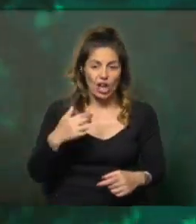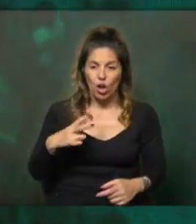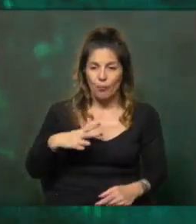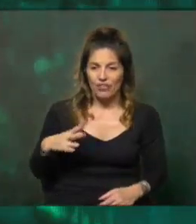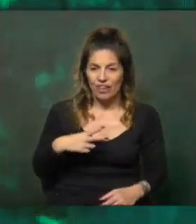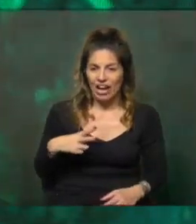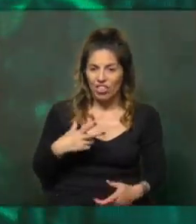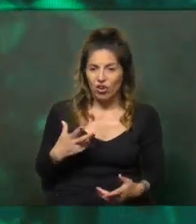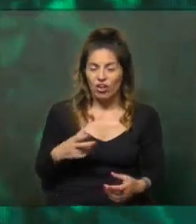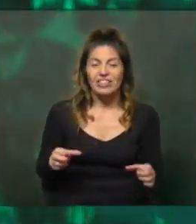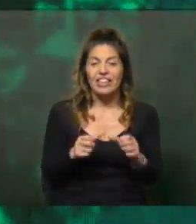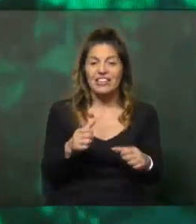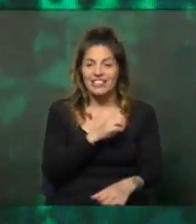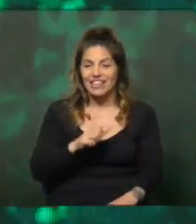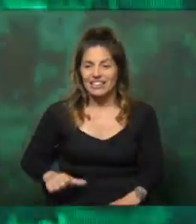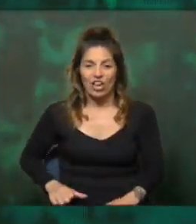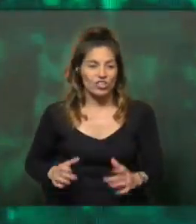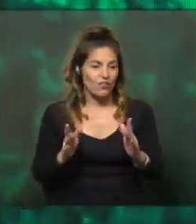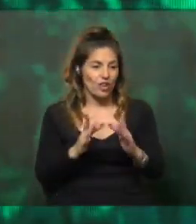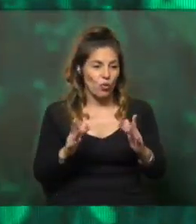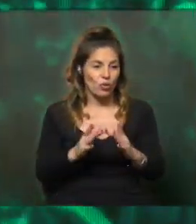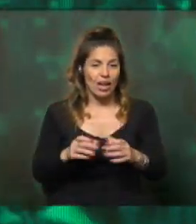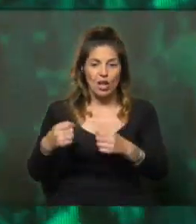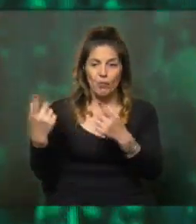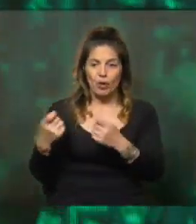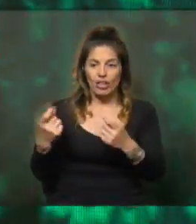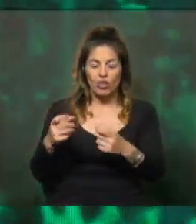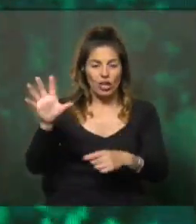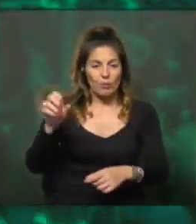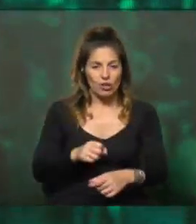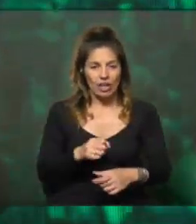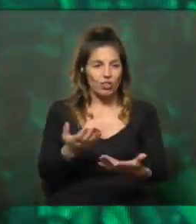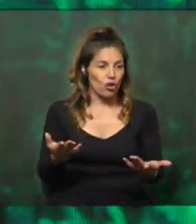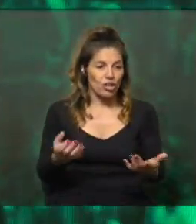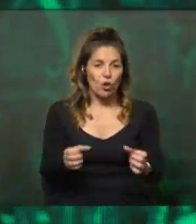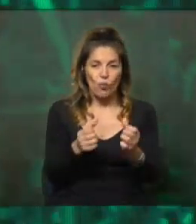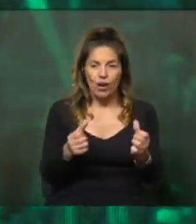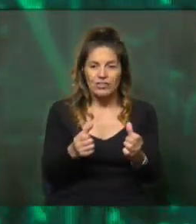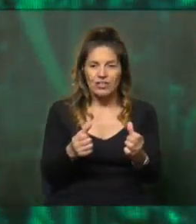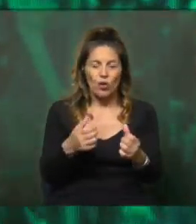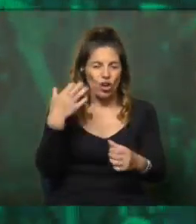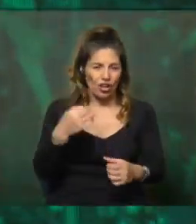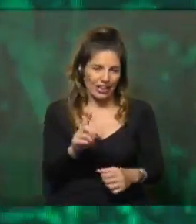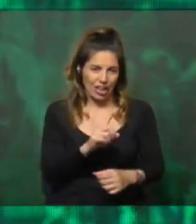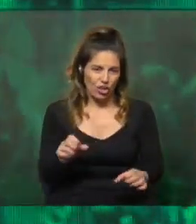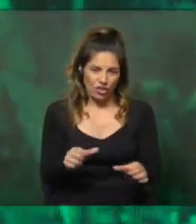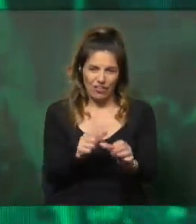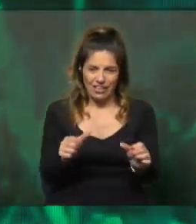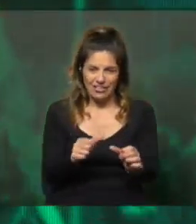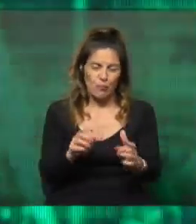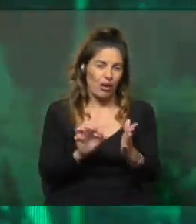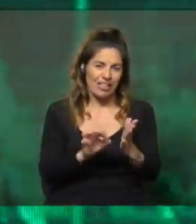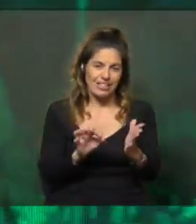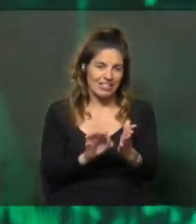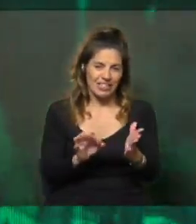el estado para si se tienen que este vincular exportadores e importadores obviamente uno considera que ese tipo de cosas no van a terminar sucediendo porque el sistema